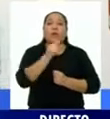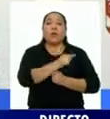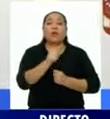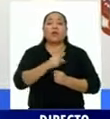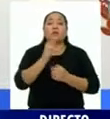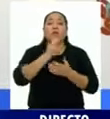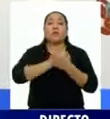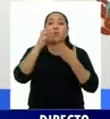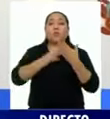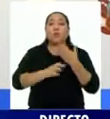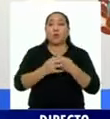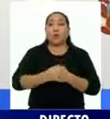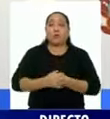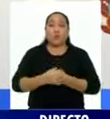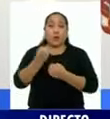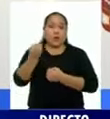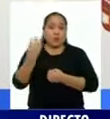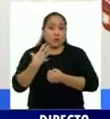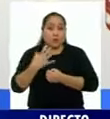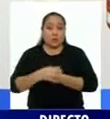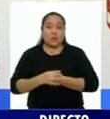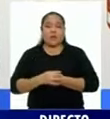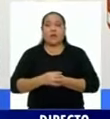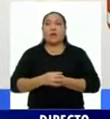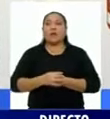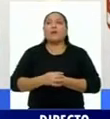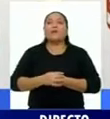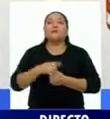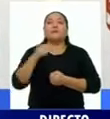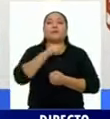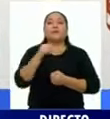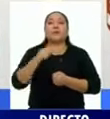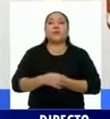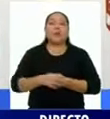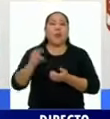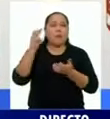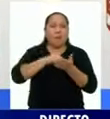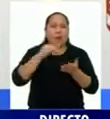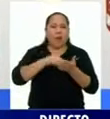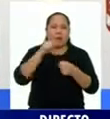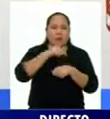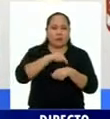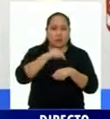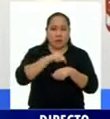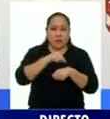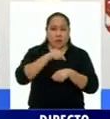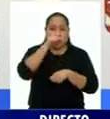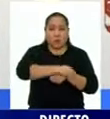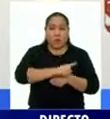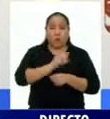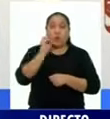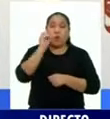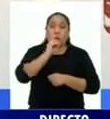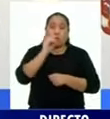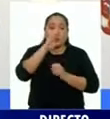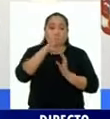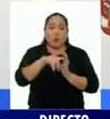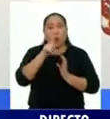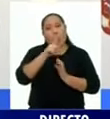programa monetario que nos dice que la inflación, la mayor parte del tiempo, debe estar entre